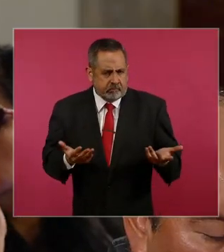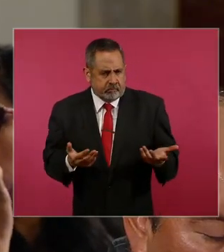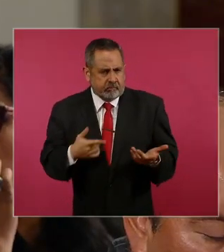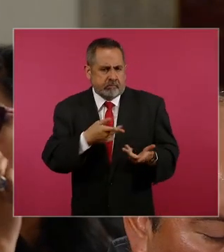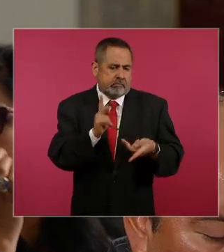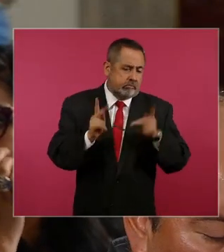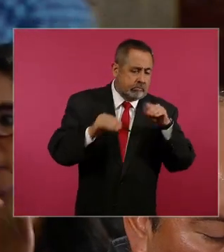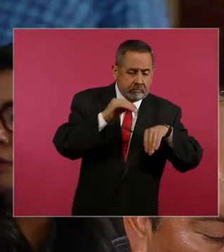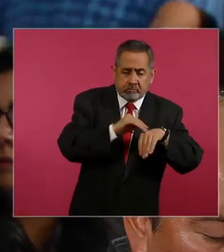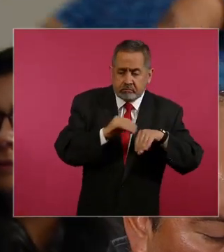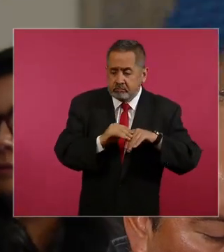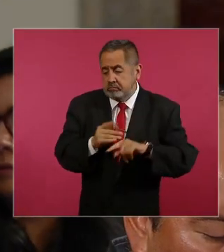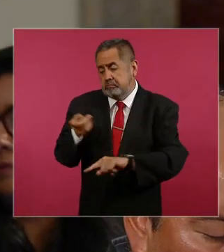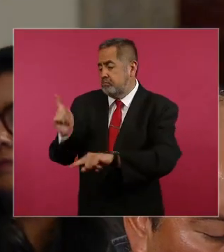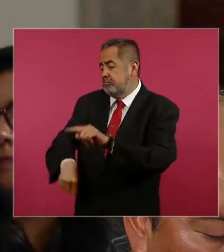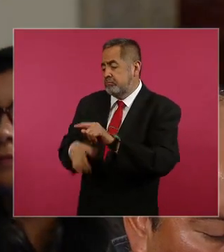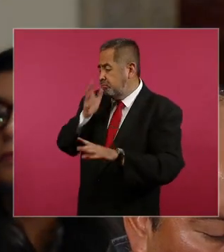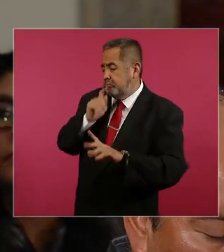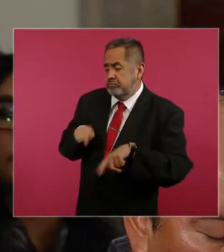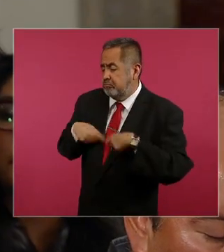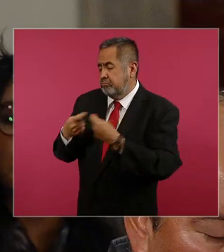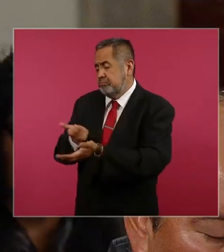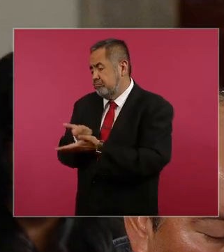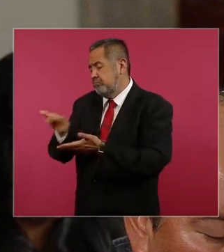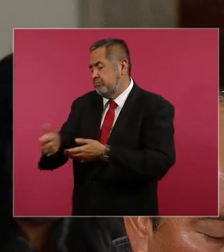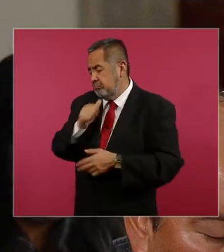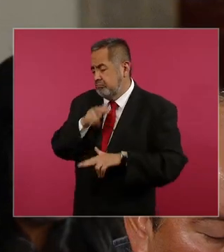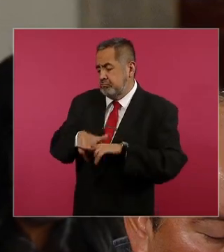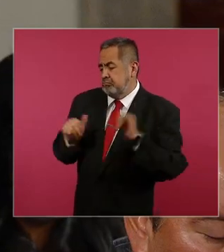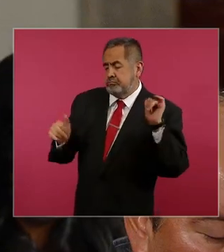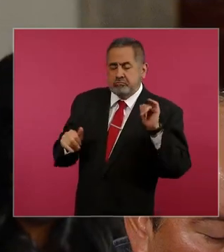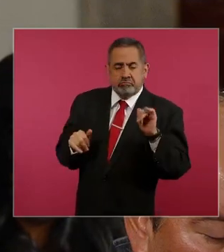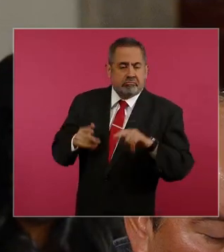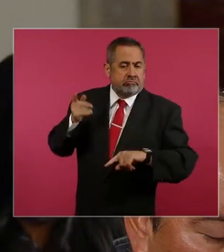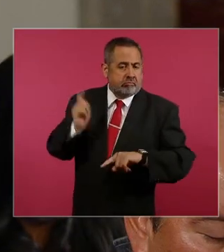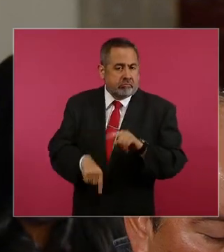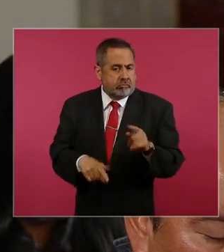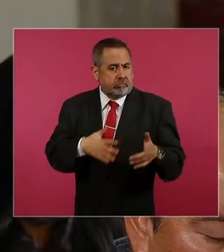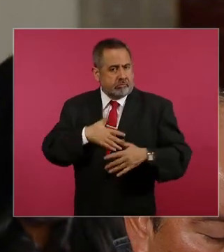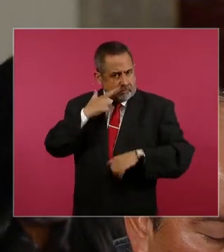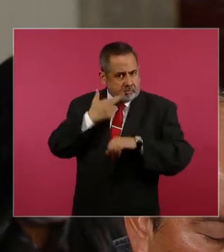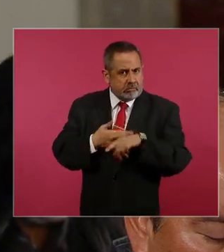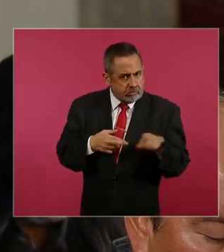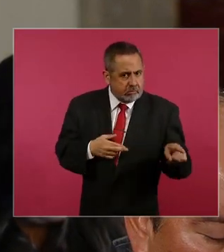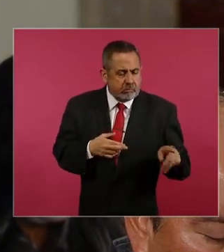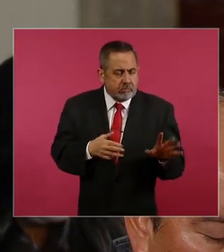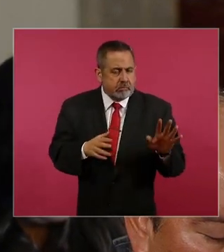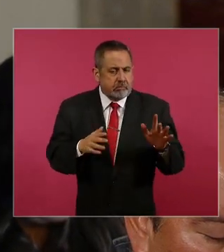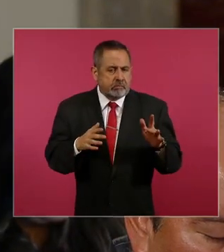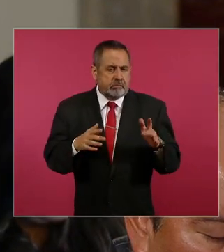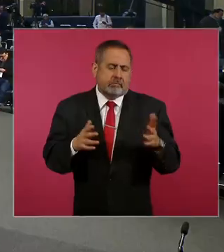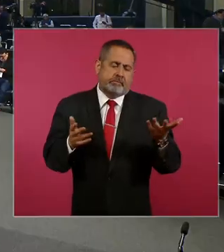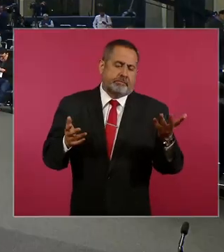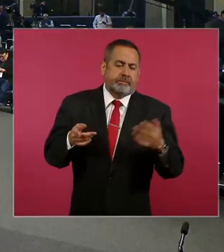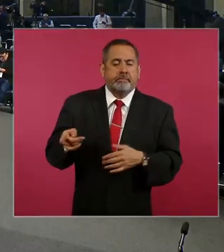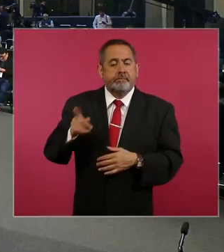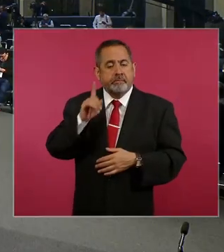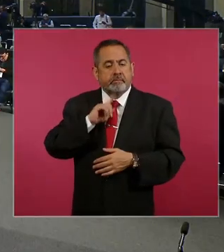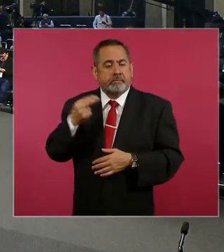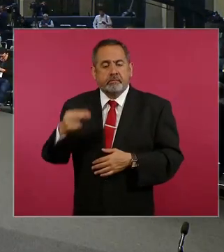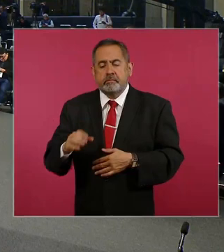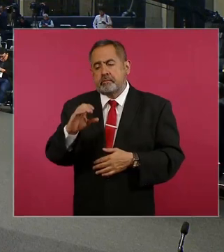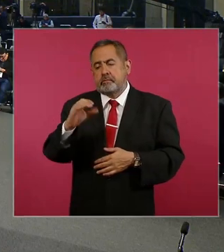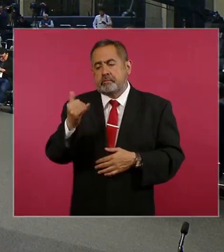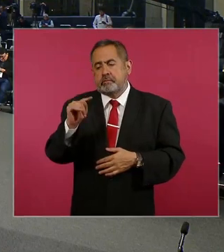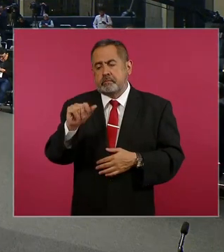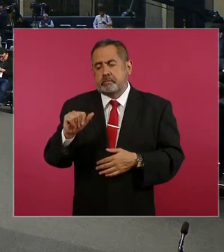aseguradoras para no pagar, para evadir esa responsabilidad y eso se la hija se llama Cintia Edith